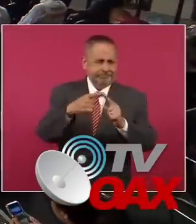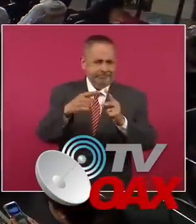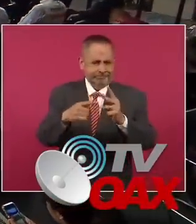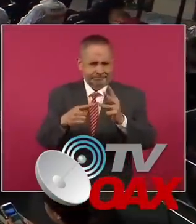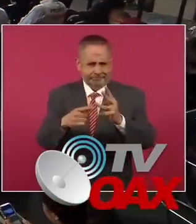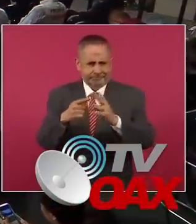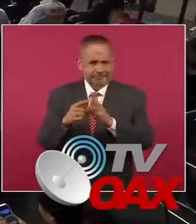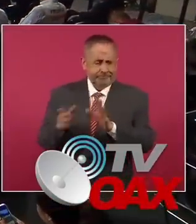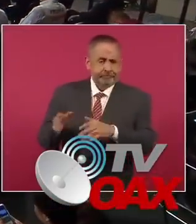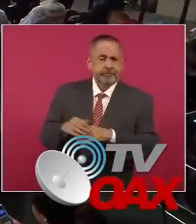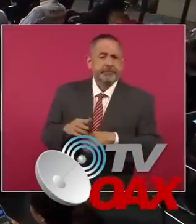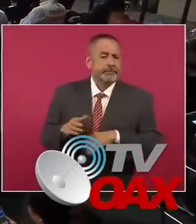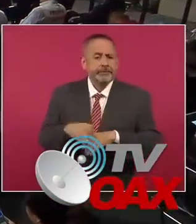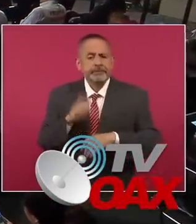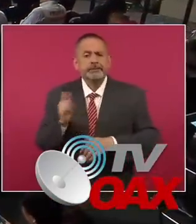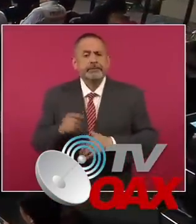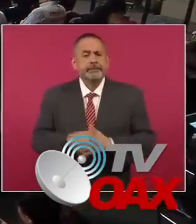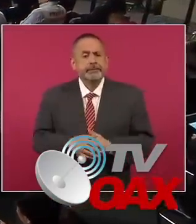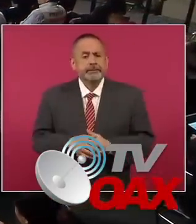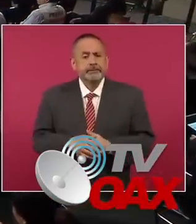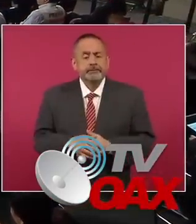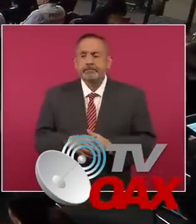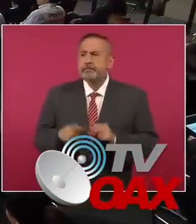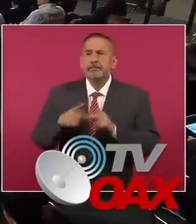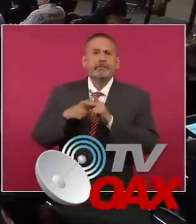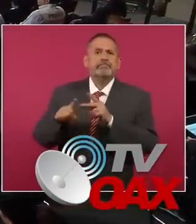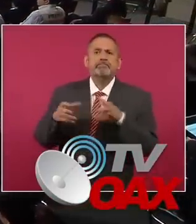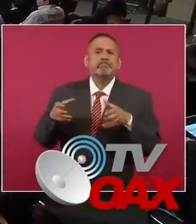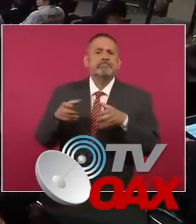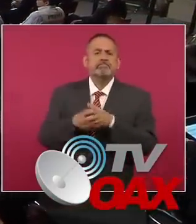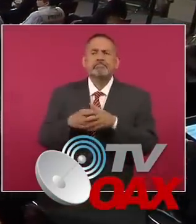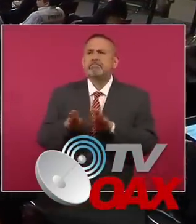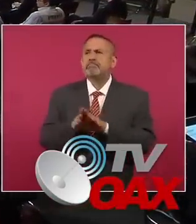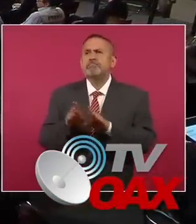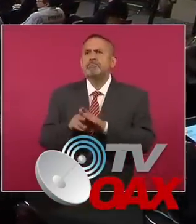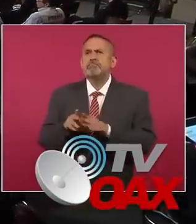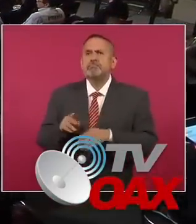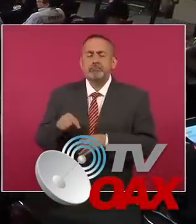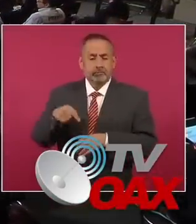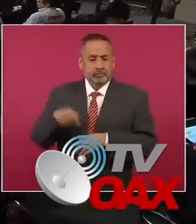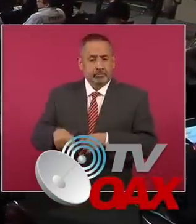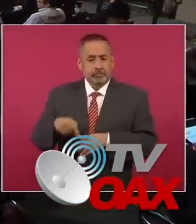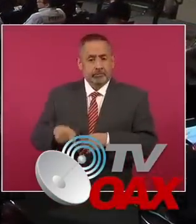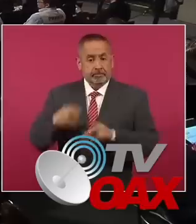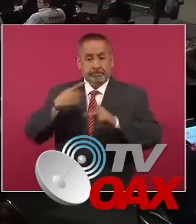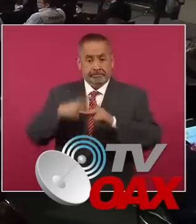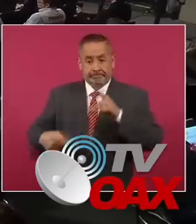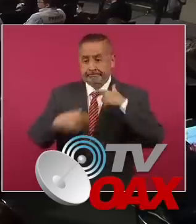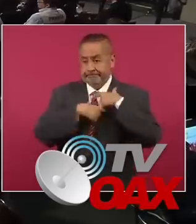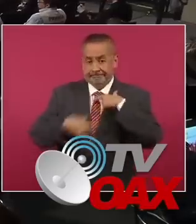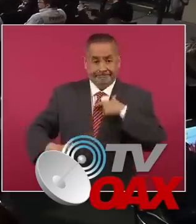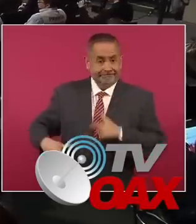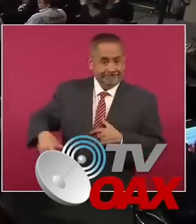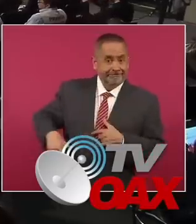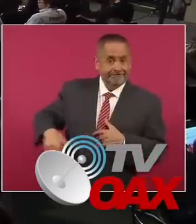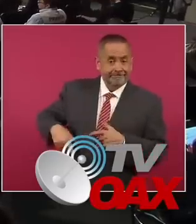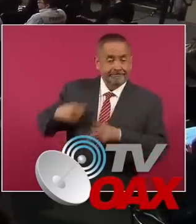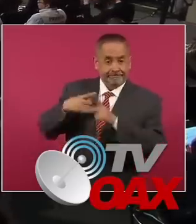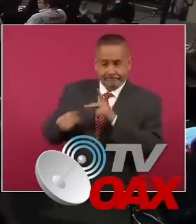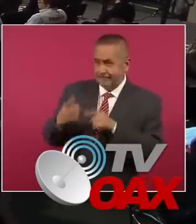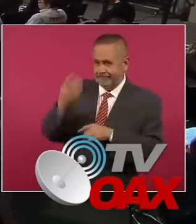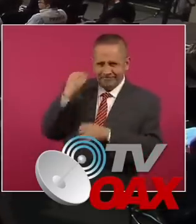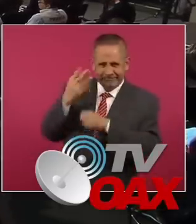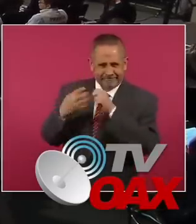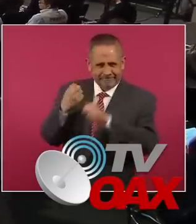Son parte de un esfuerzo que comenzó a inicios de esta administración de manera muy contundente